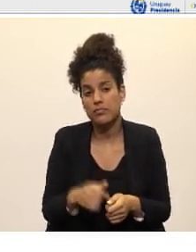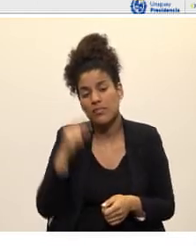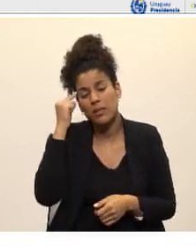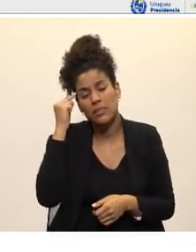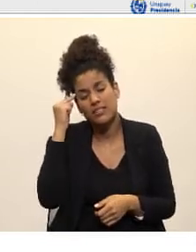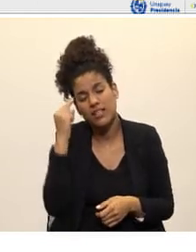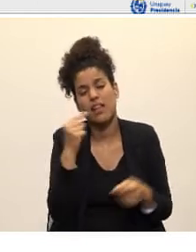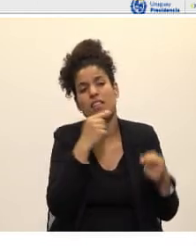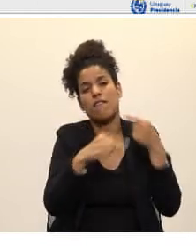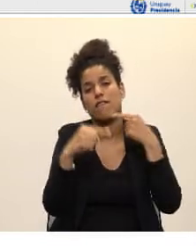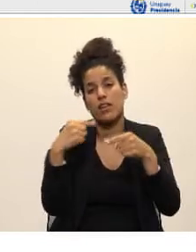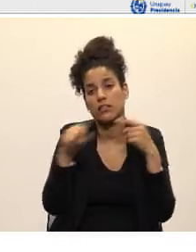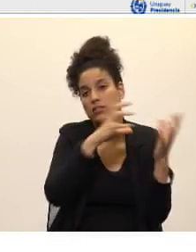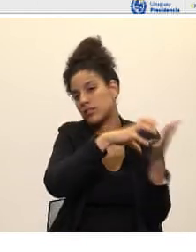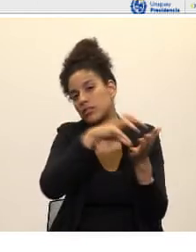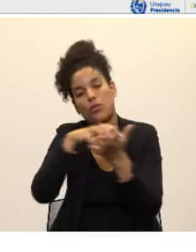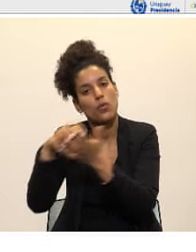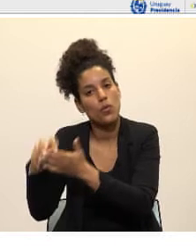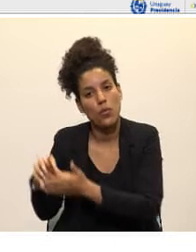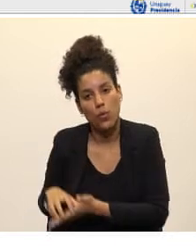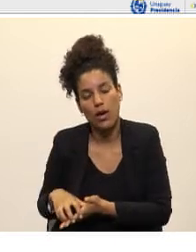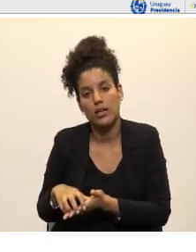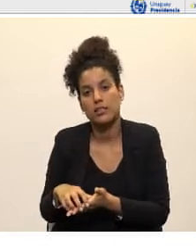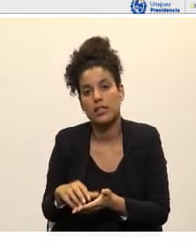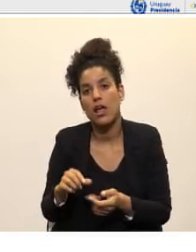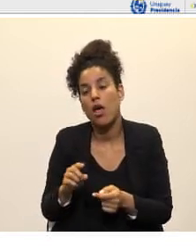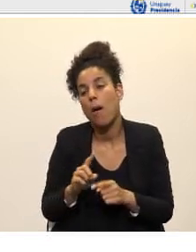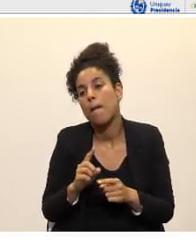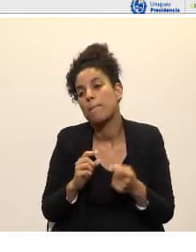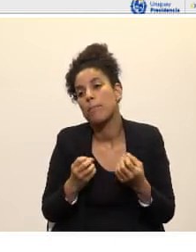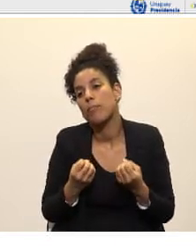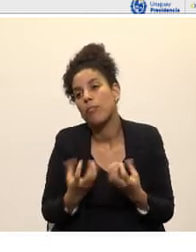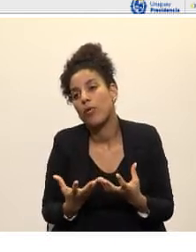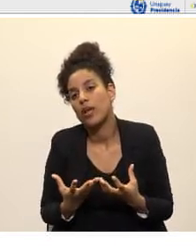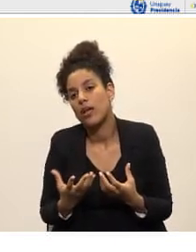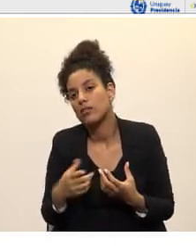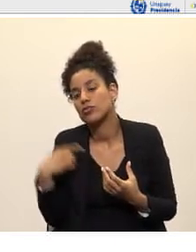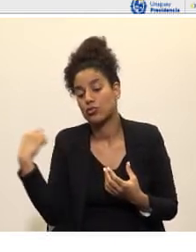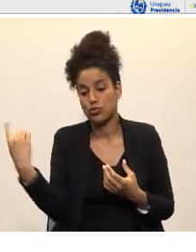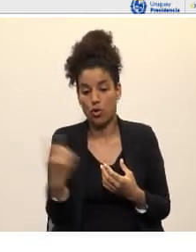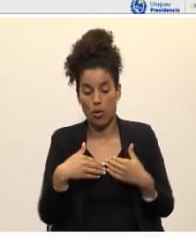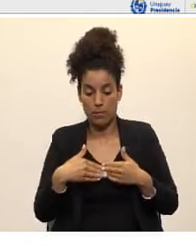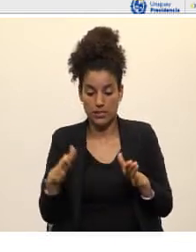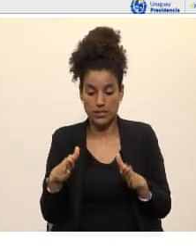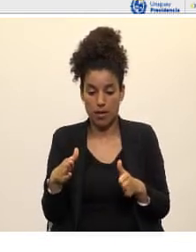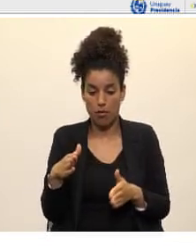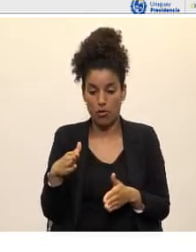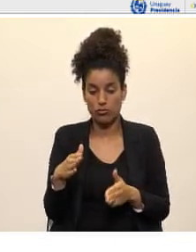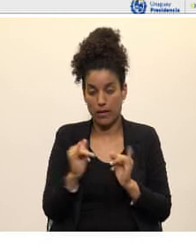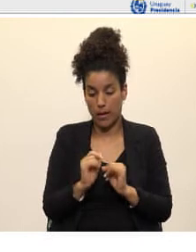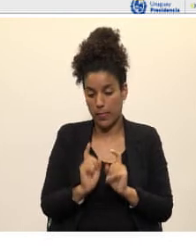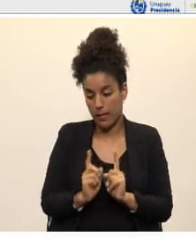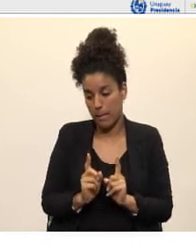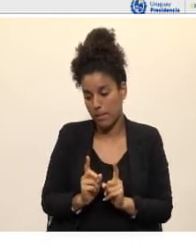escenarios, porque sin ningún lugar a dudas no empezamos todos desde el mismo punto de partida. Y acá hablo a las instituciones, a los